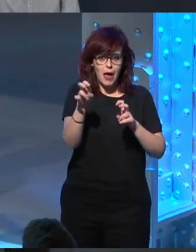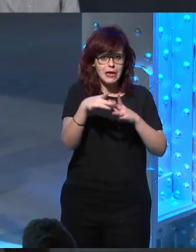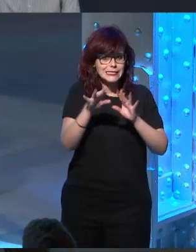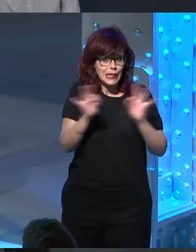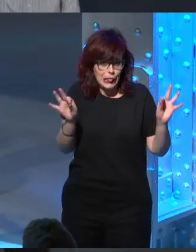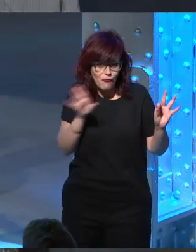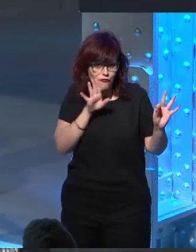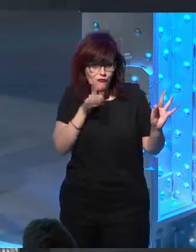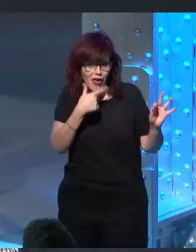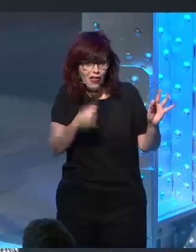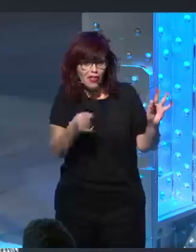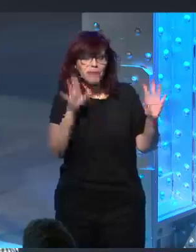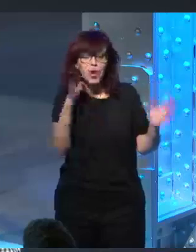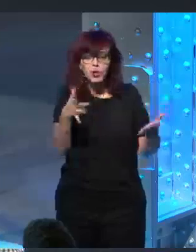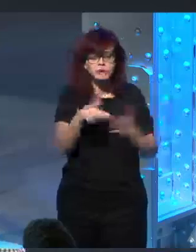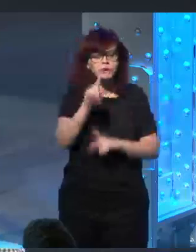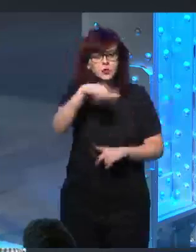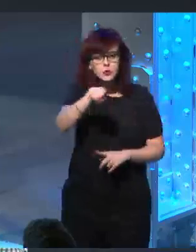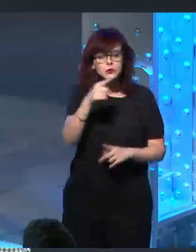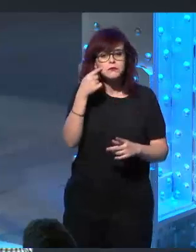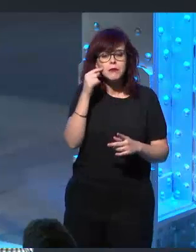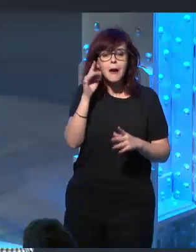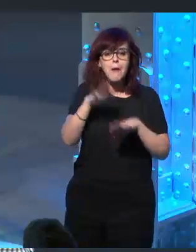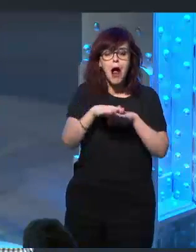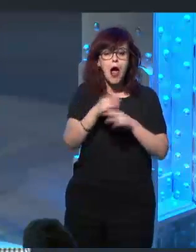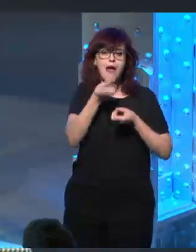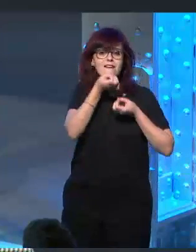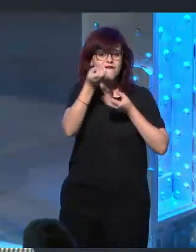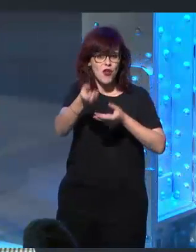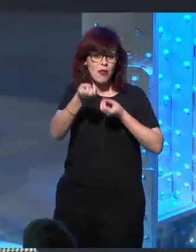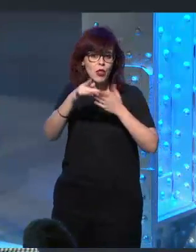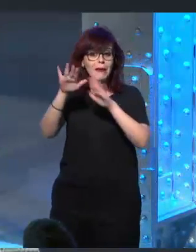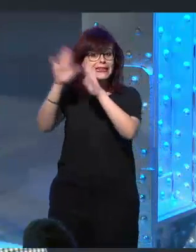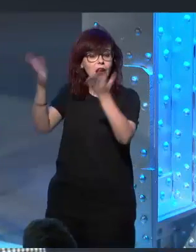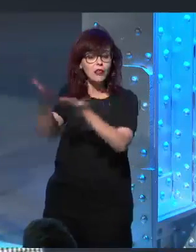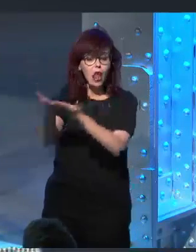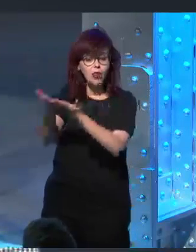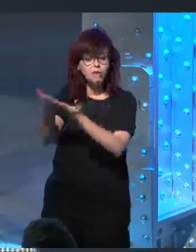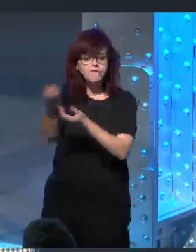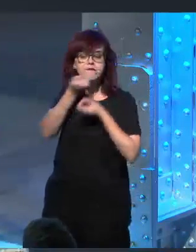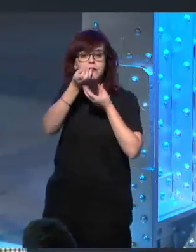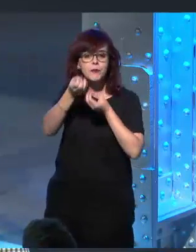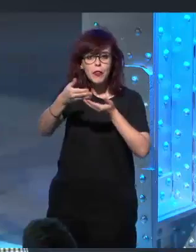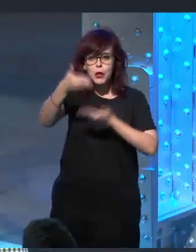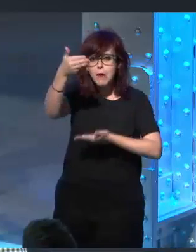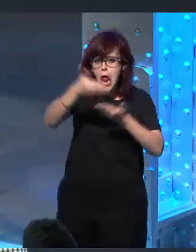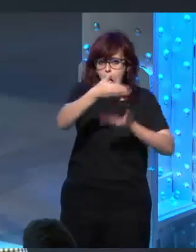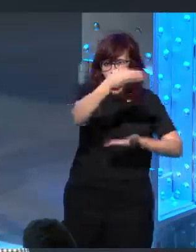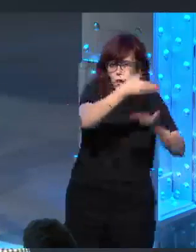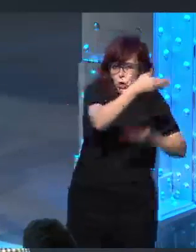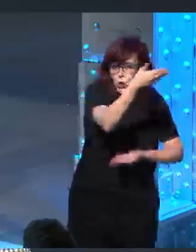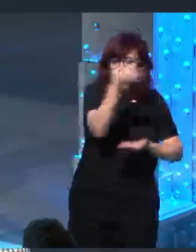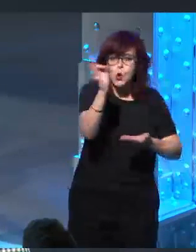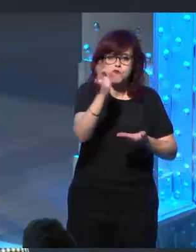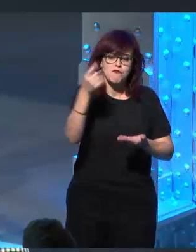bastante sencilla. Era detectar que, en definitiva, a nivel divulgativo, la información internacional la encontrábamos en muchos diarios, en